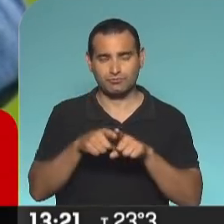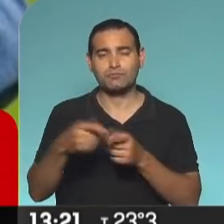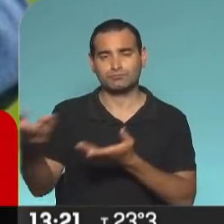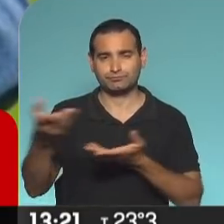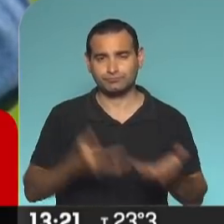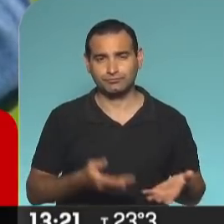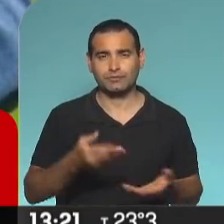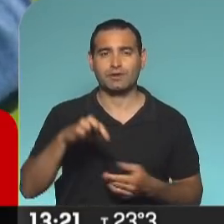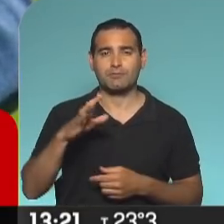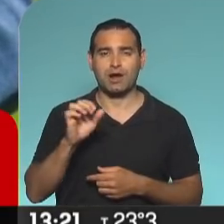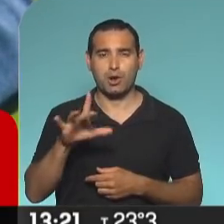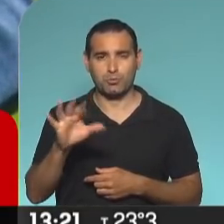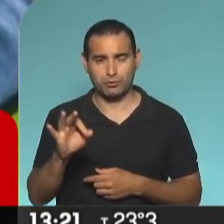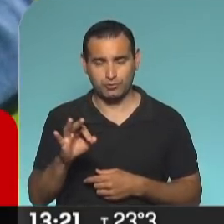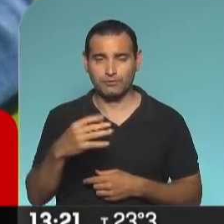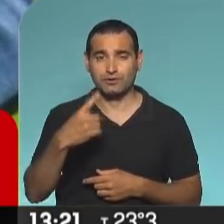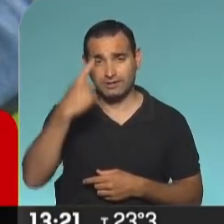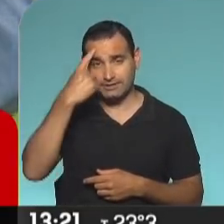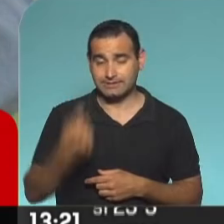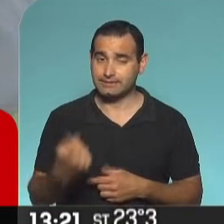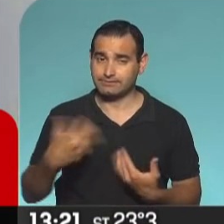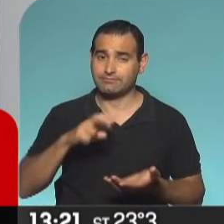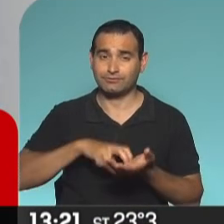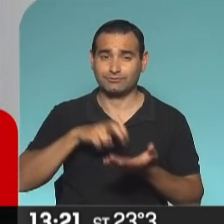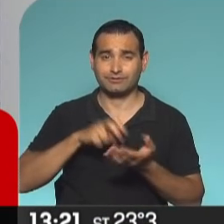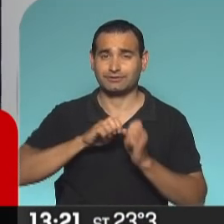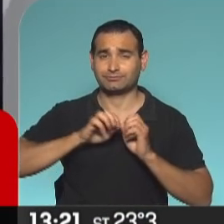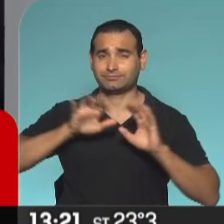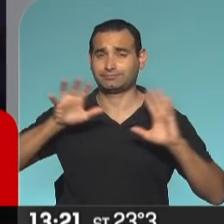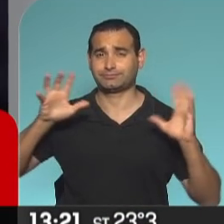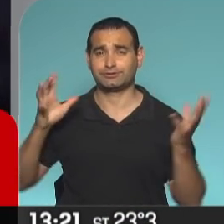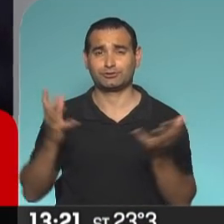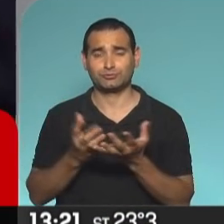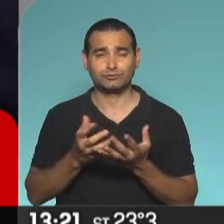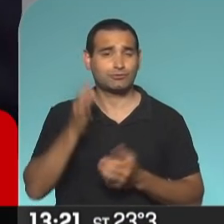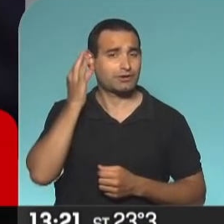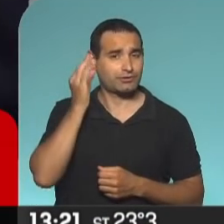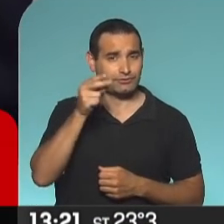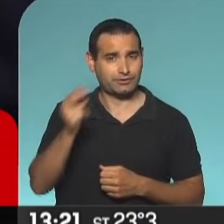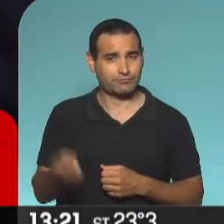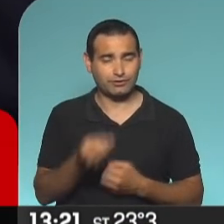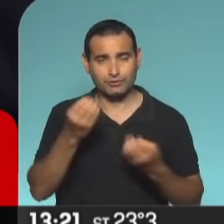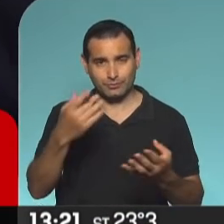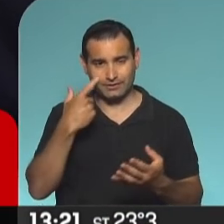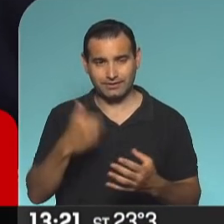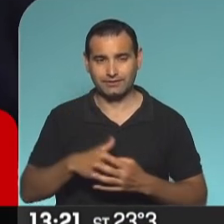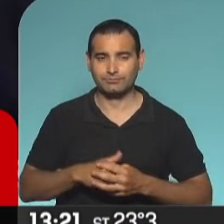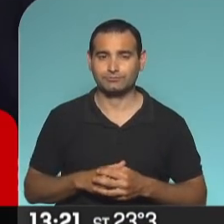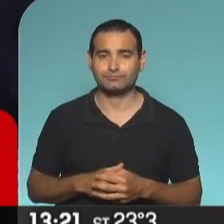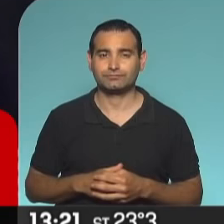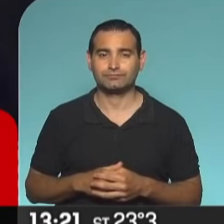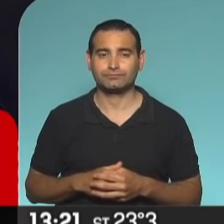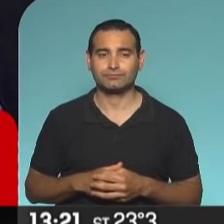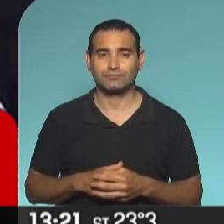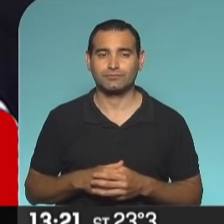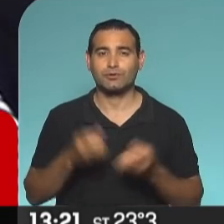Tiburcia, a esta mesa con esta tristísima noticia que está recorriendo el mundo con la muerte de Diego Maradona. ¿Qué tal, Pablo? Muy buen día. Sí,